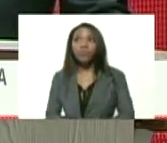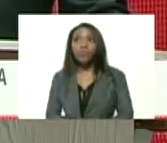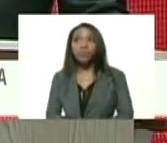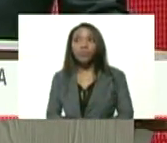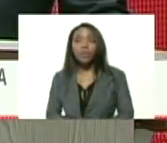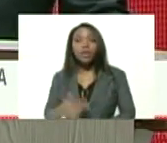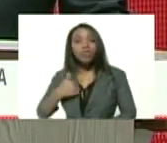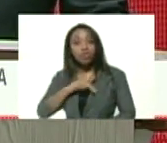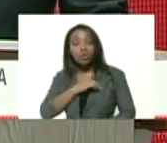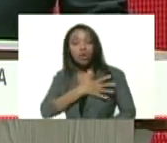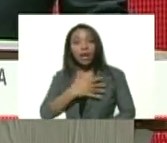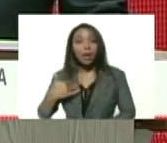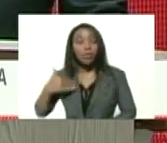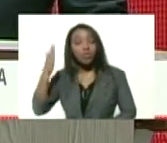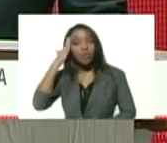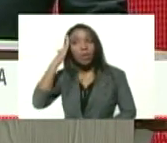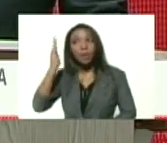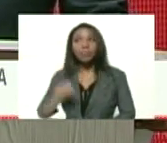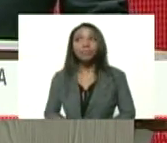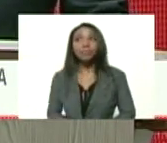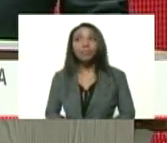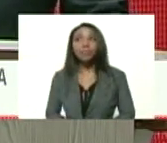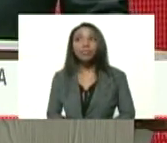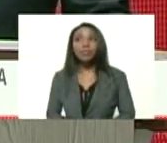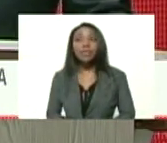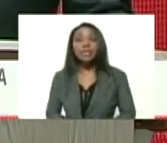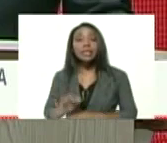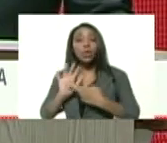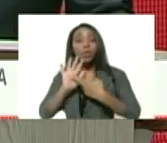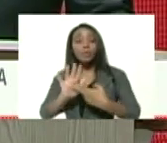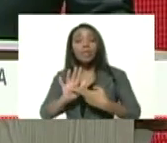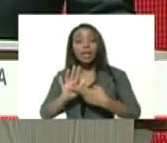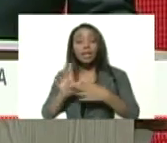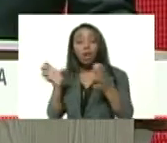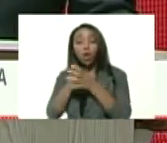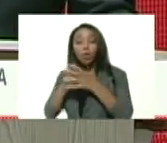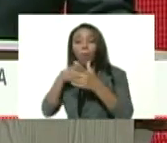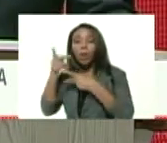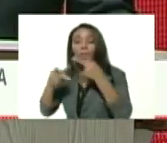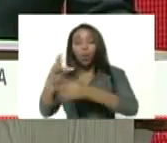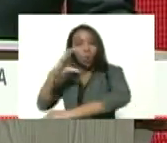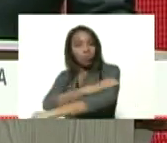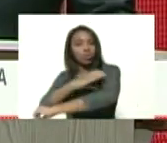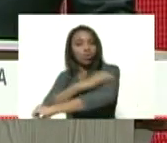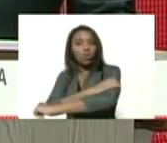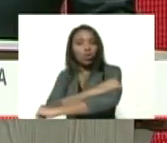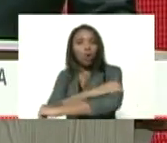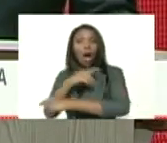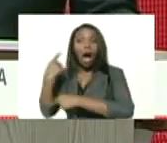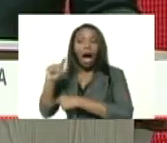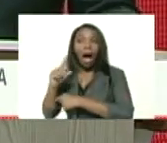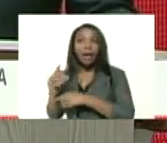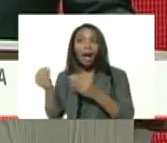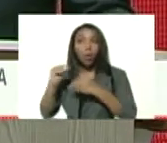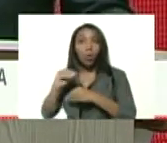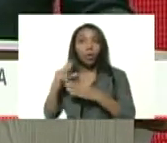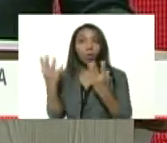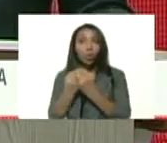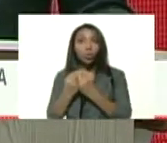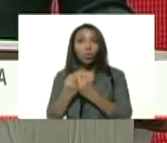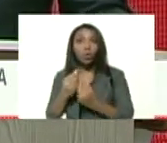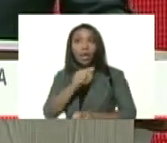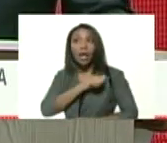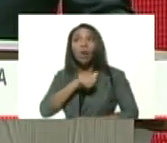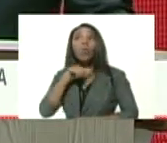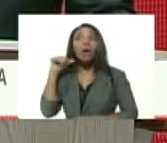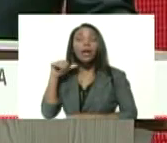Y nosotros queremos saber si los representantes de los partidos políticos de oposición están con la guerra de Guaidó,